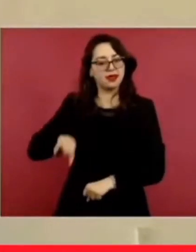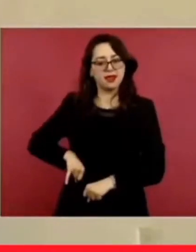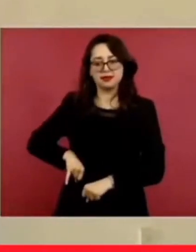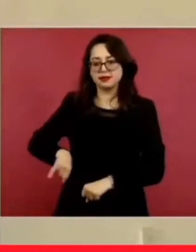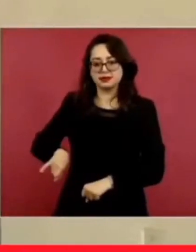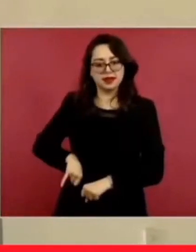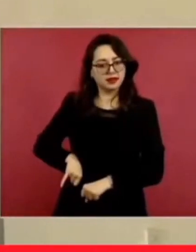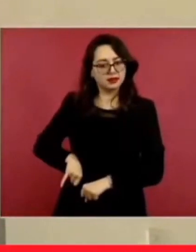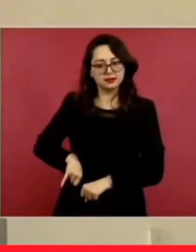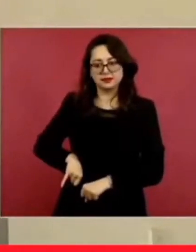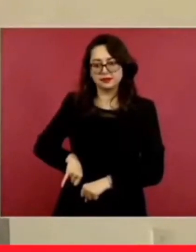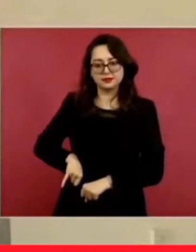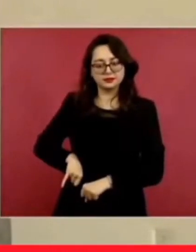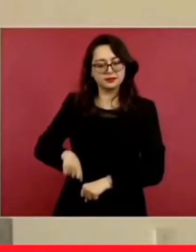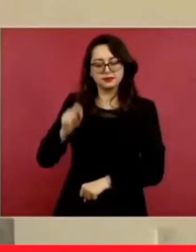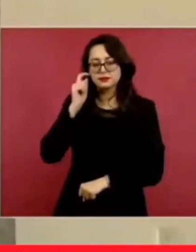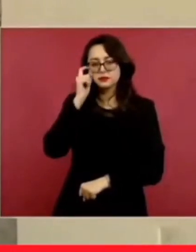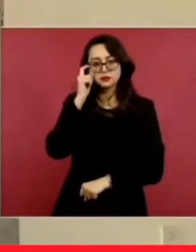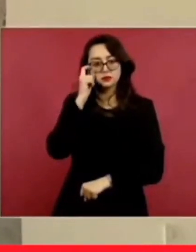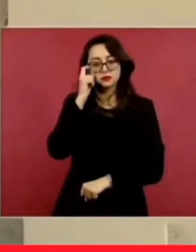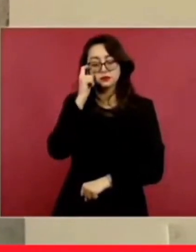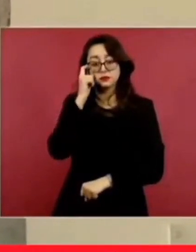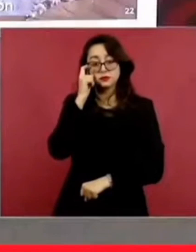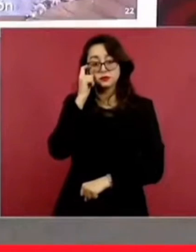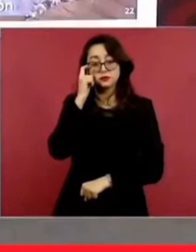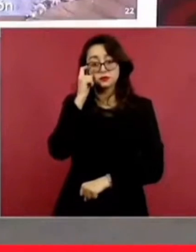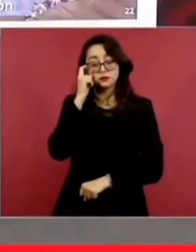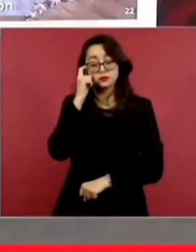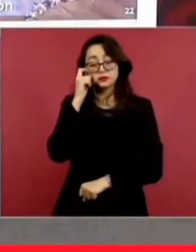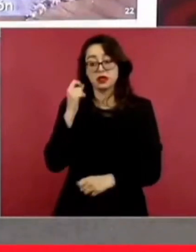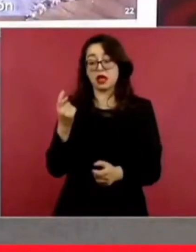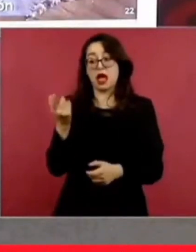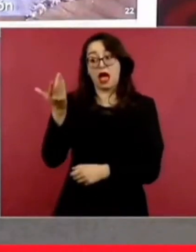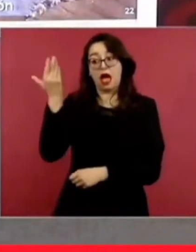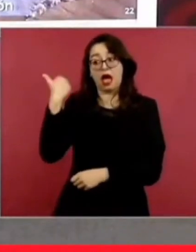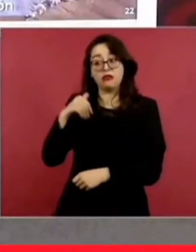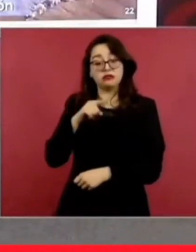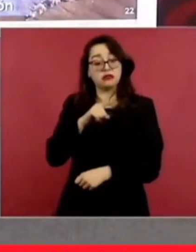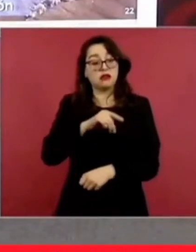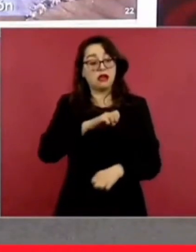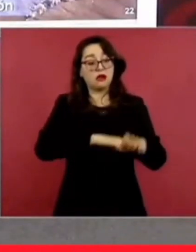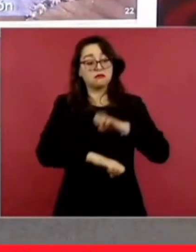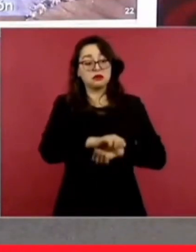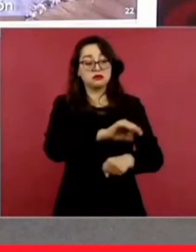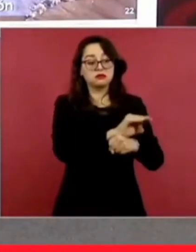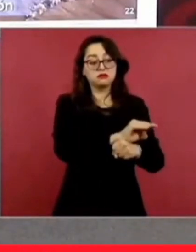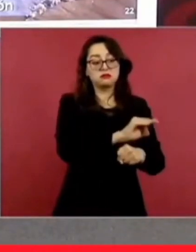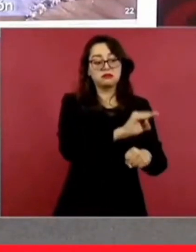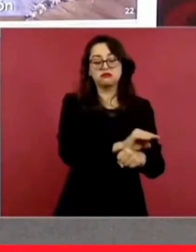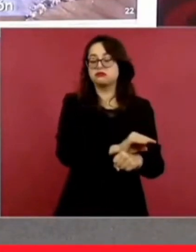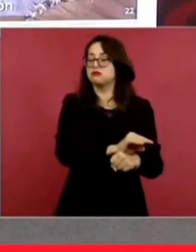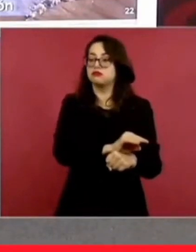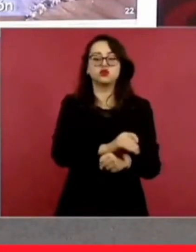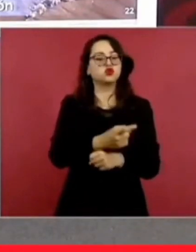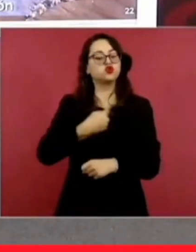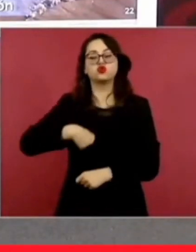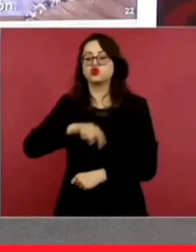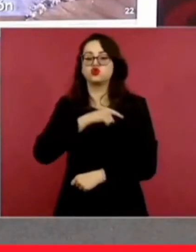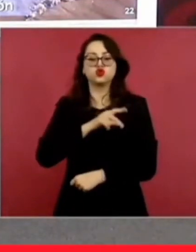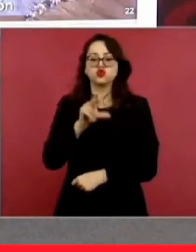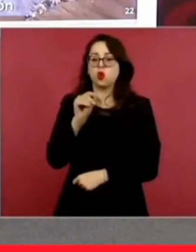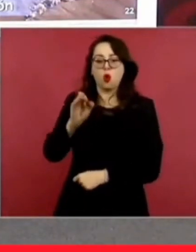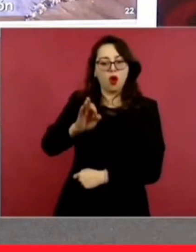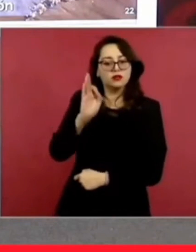actual Semarnat no aceptamos que se remedió el daño ambiental que causó Grupo México. Por instrucción